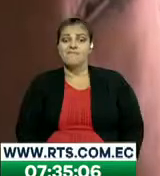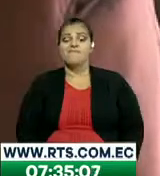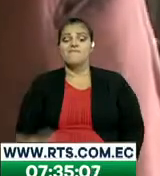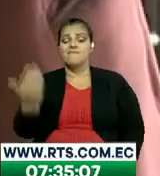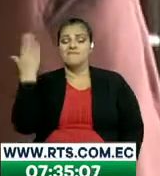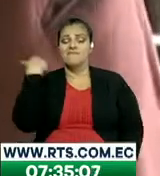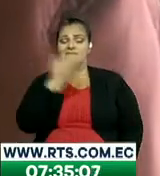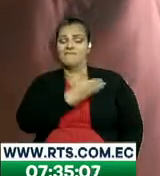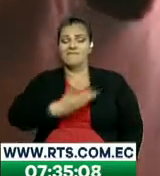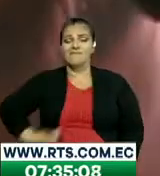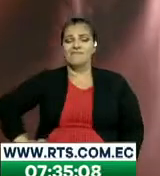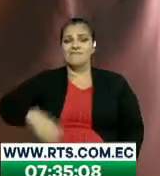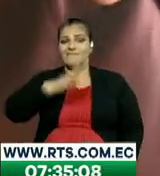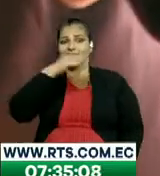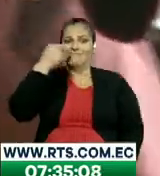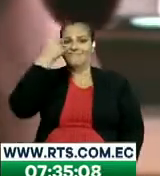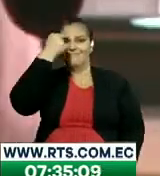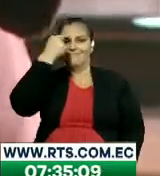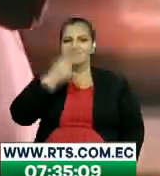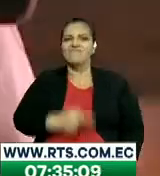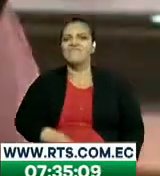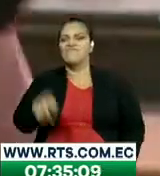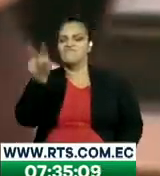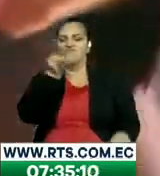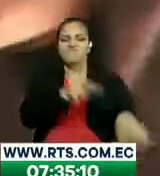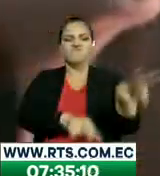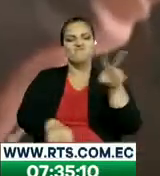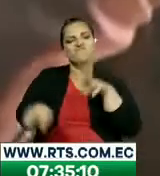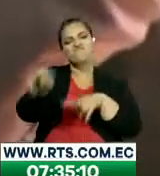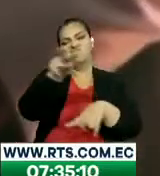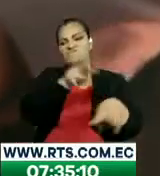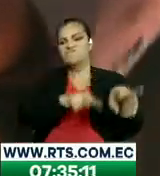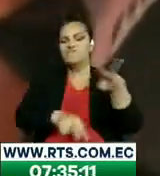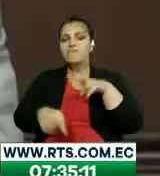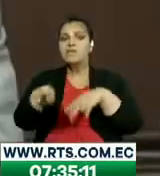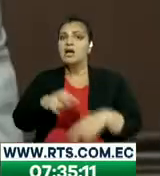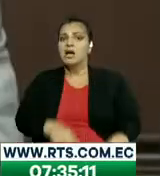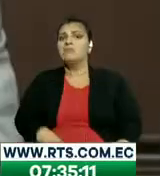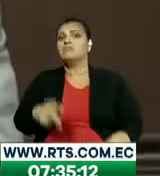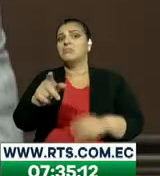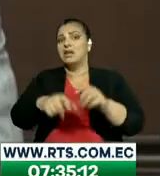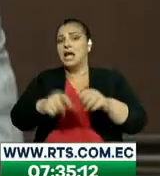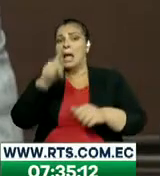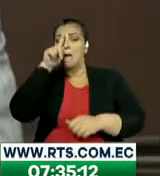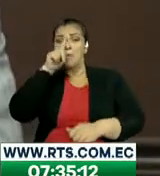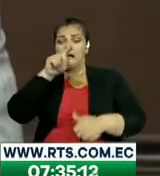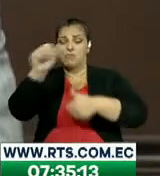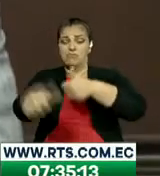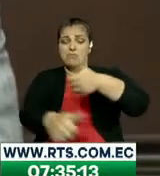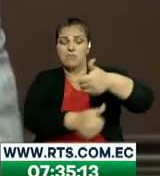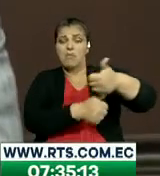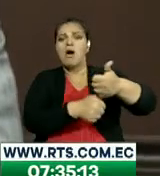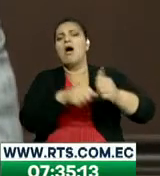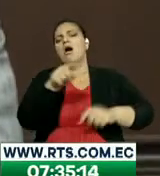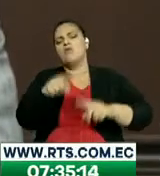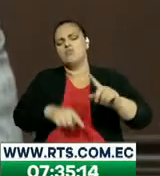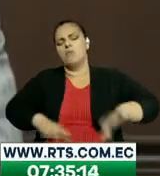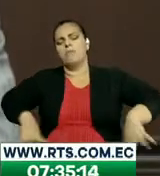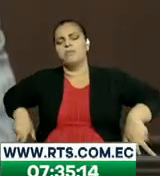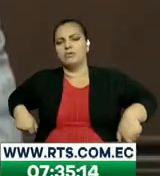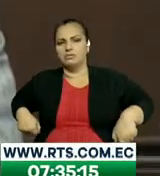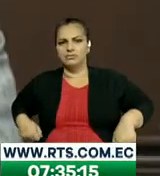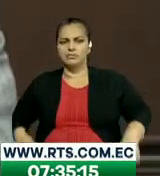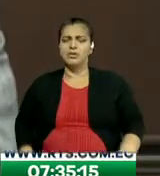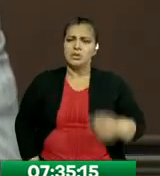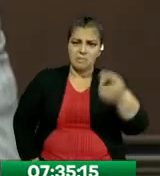no habría sido posible sin la ayuda de un ex alto funcionario en un puesto clave. ¿Ustedes creen que una persona natural, una